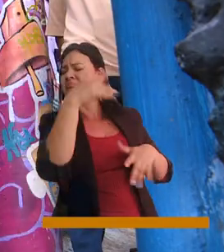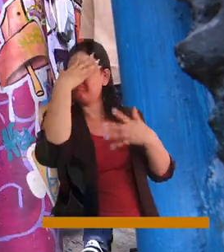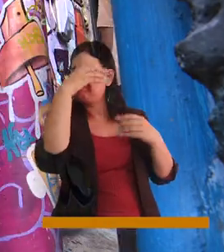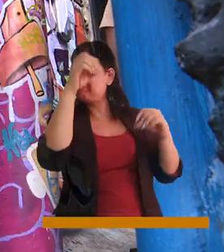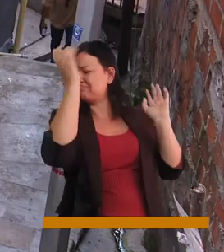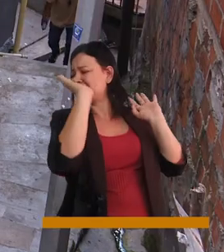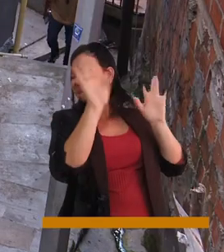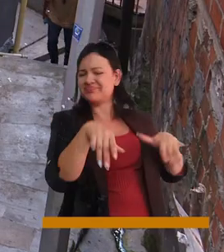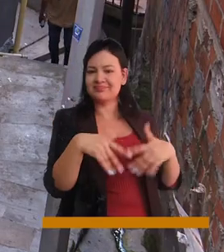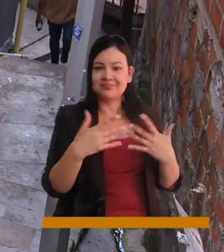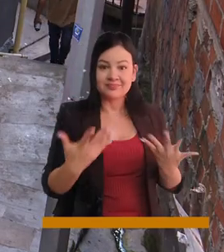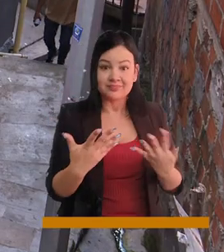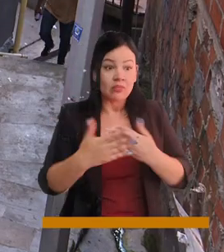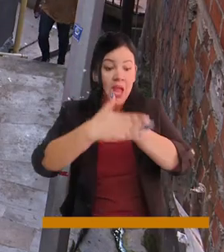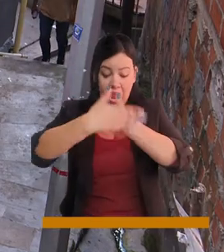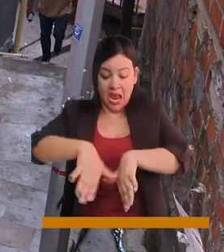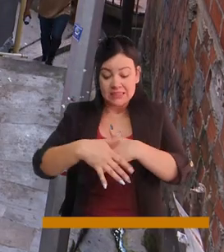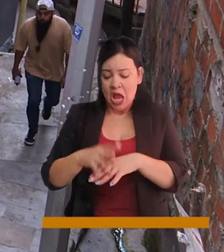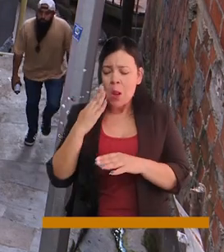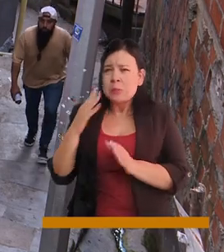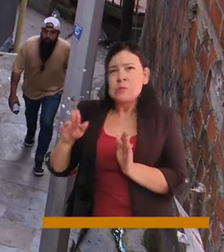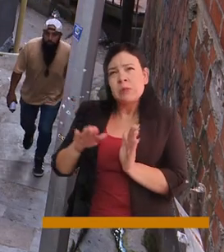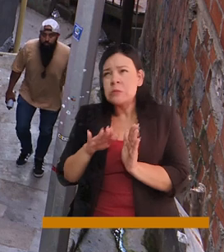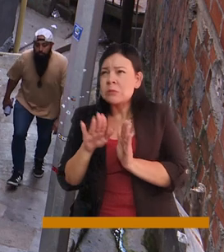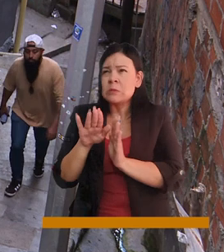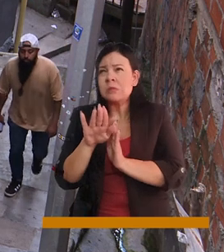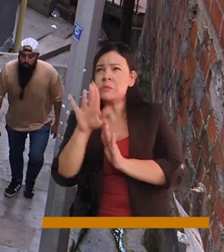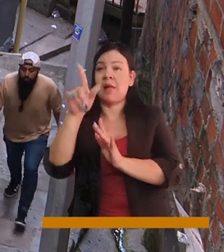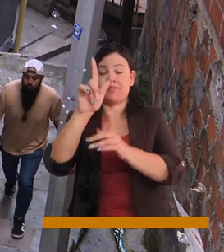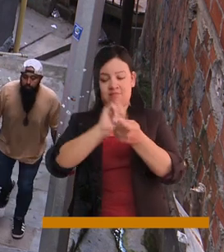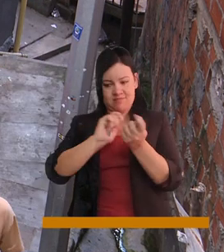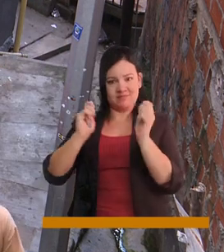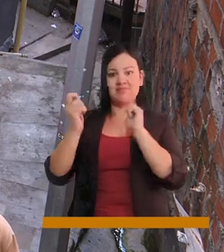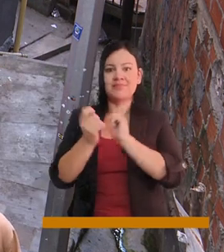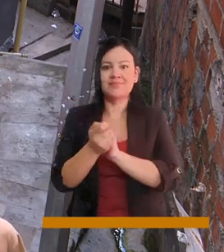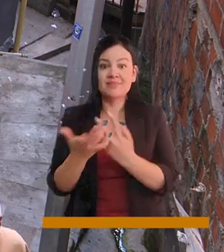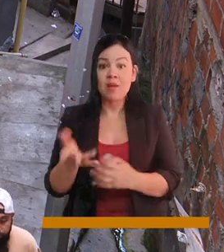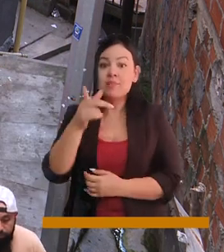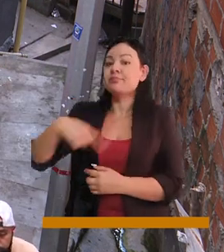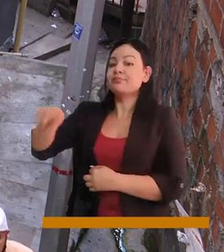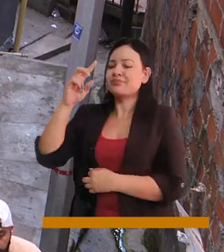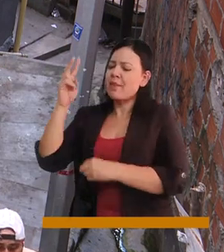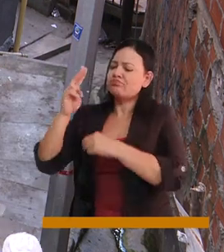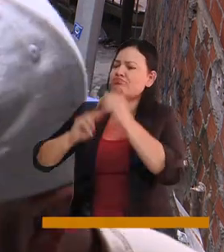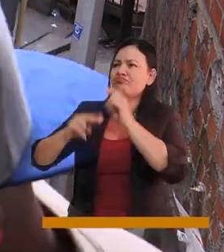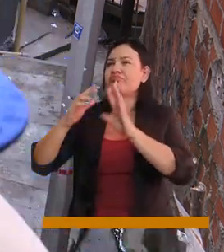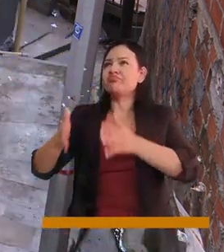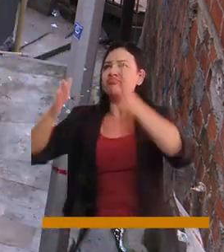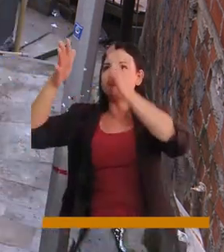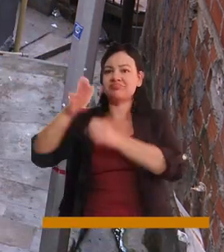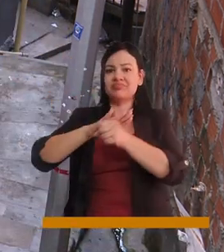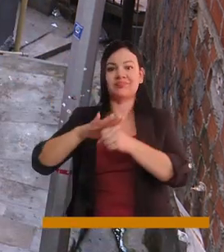olvidados o se nos olvida que los callejones son la Fuente fundamental de la transformación del territorio Ya que en los callejones es donde se